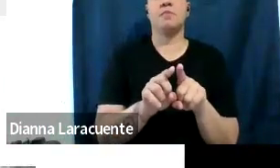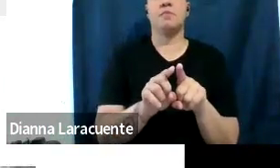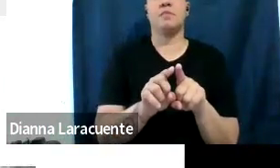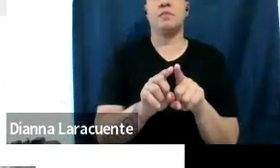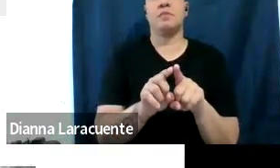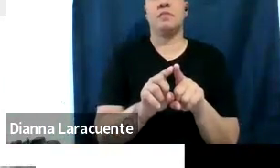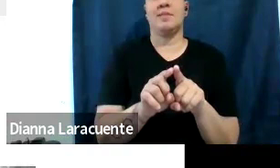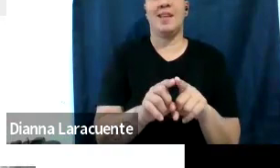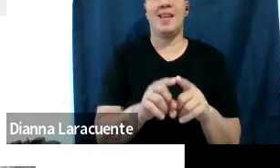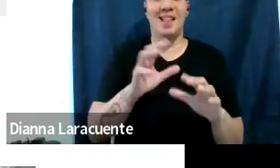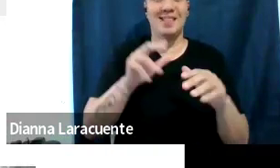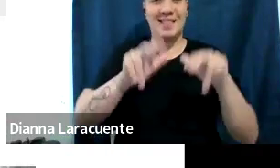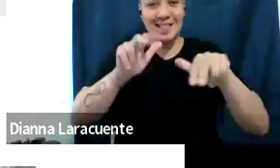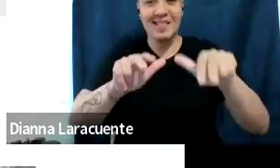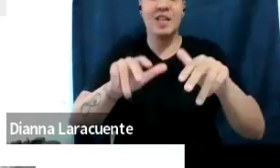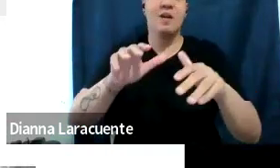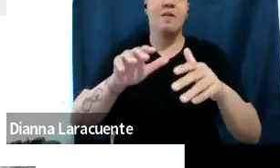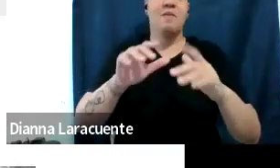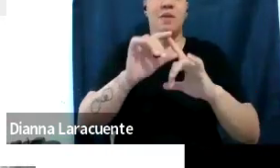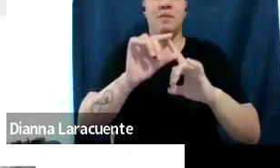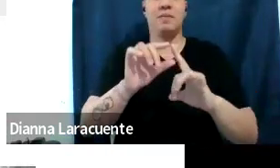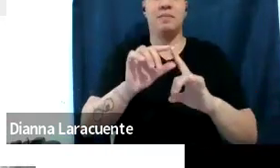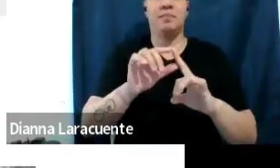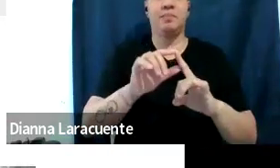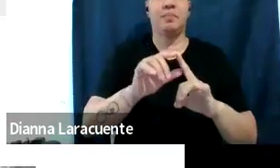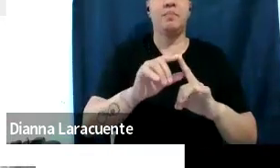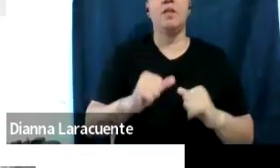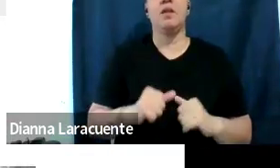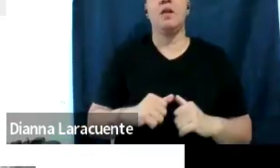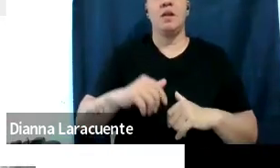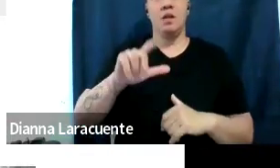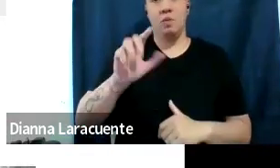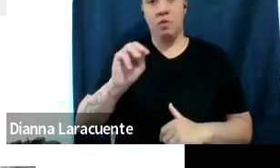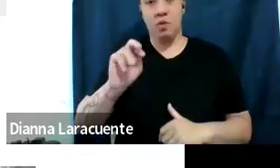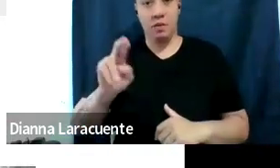bilateralidad, no me sale la palabra. Muñoz Rivera se enlista.